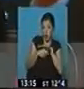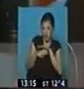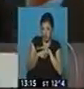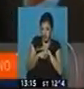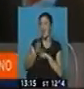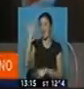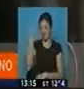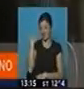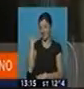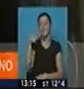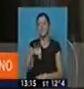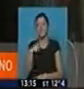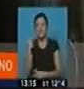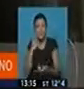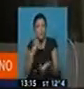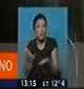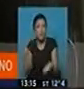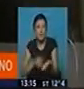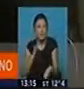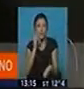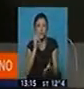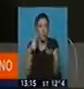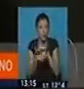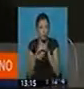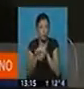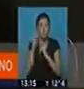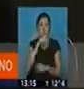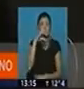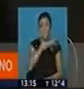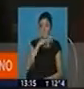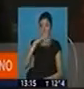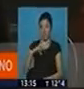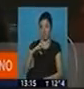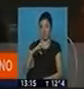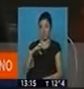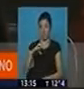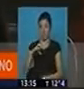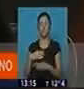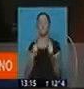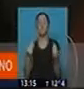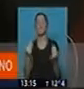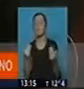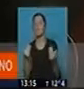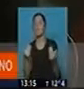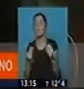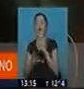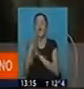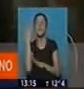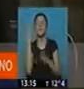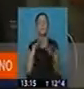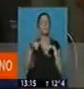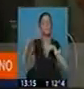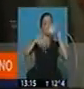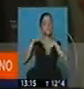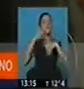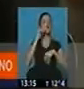anterior, si encima había habido nuevas denuncias de corrupción del Partido Popular. ¿Cuánto había afectado el resultado en Reino Unido? ¿Cuánto había afectado